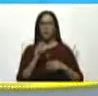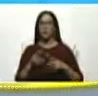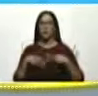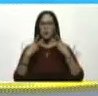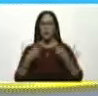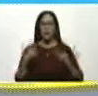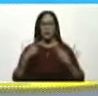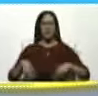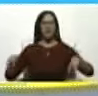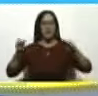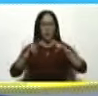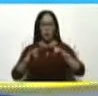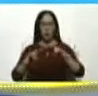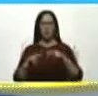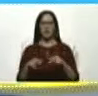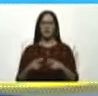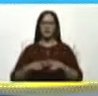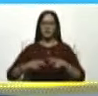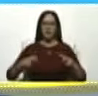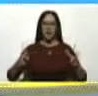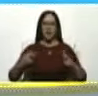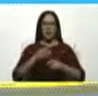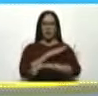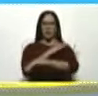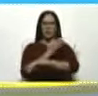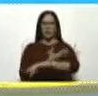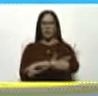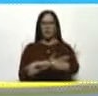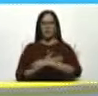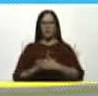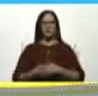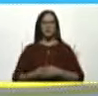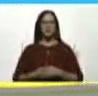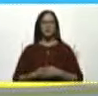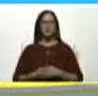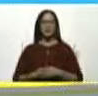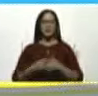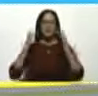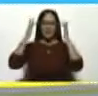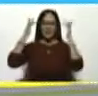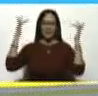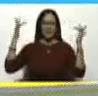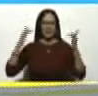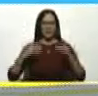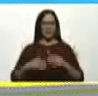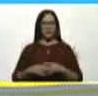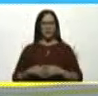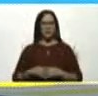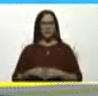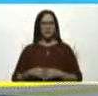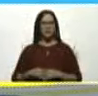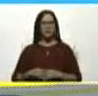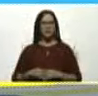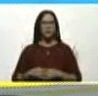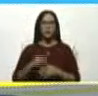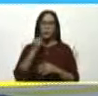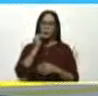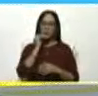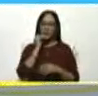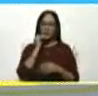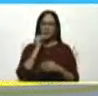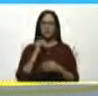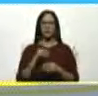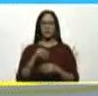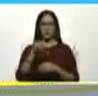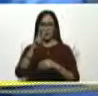valores, llena de fortaleza, llena de inteligencia. Muchachos de 20 a